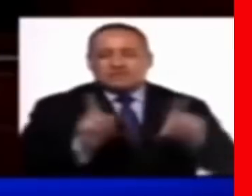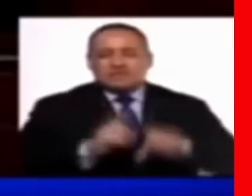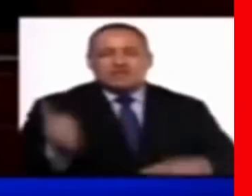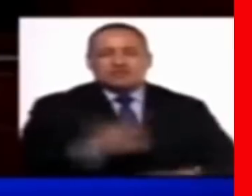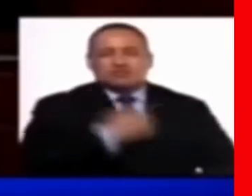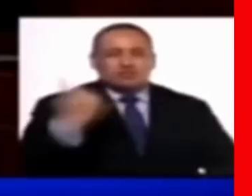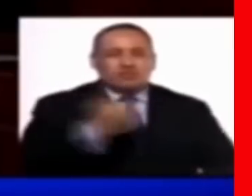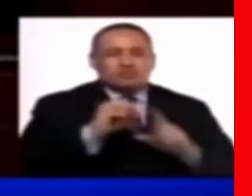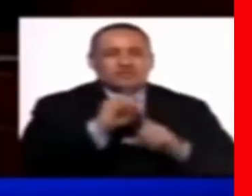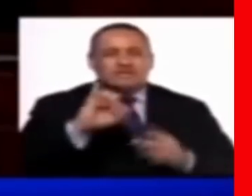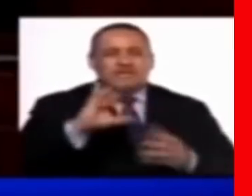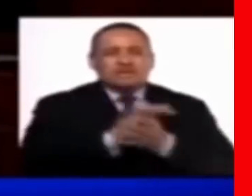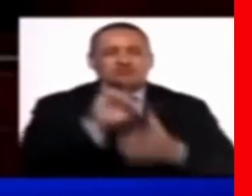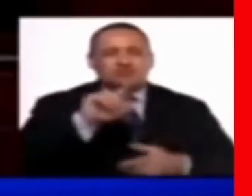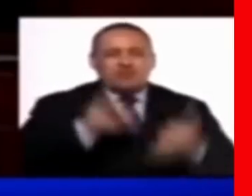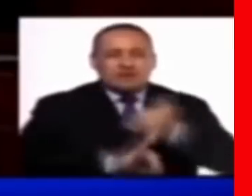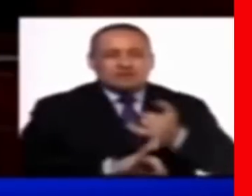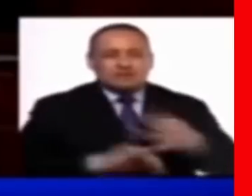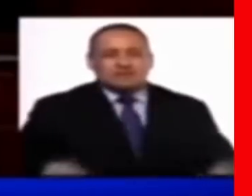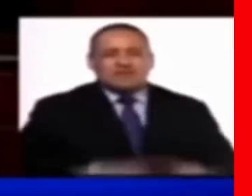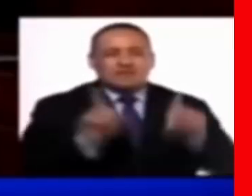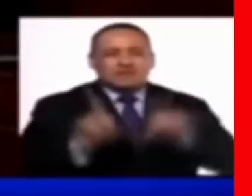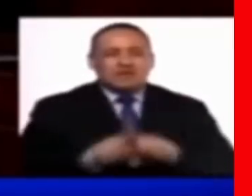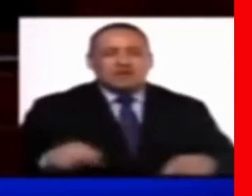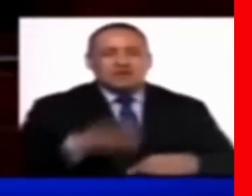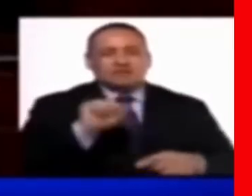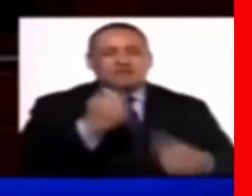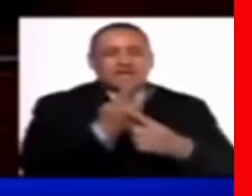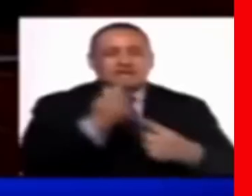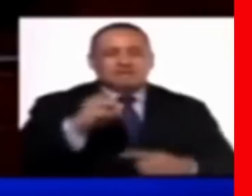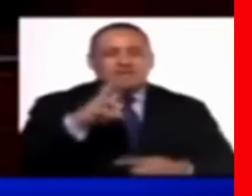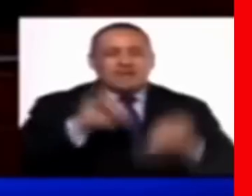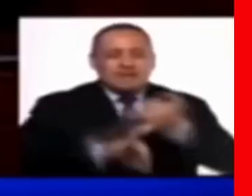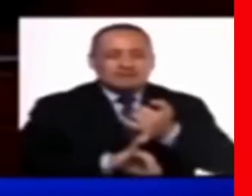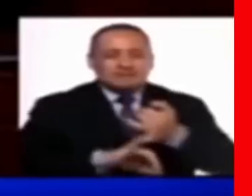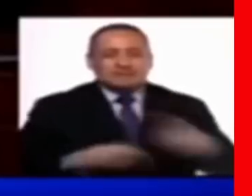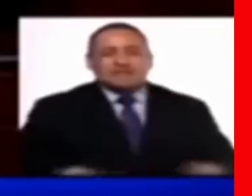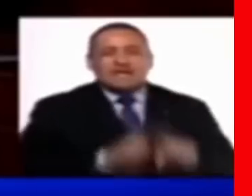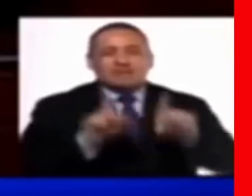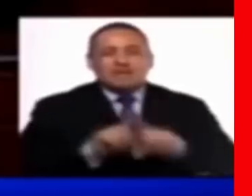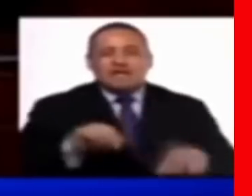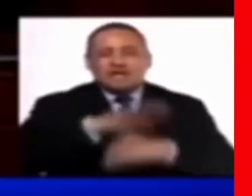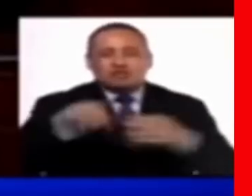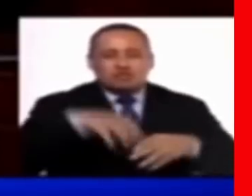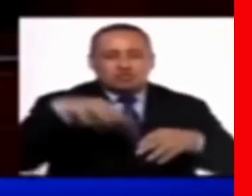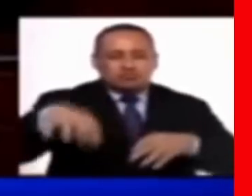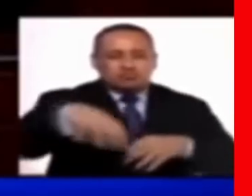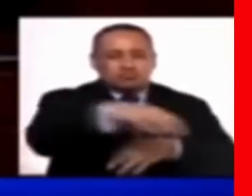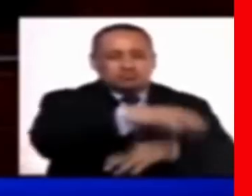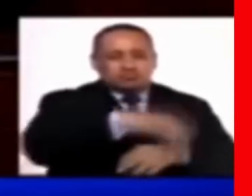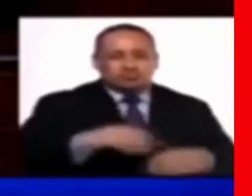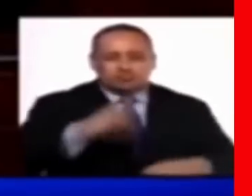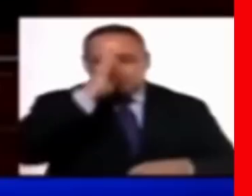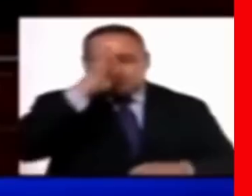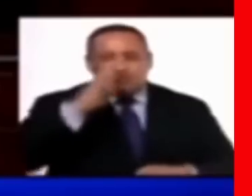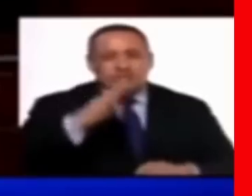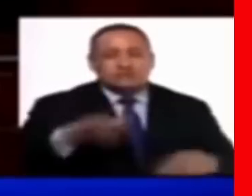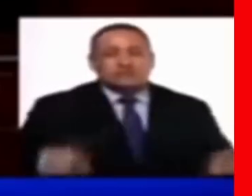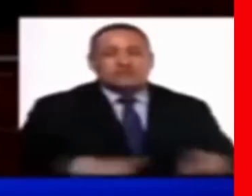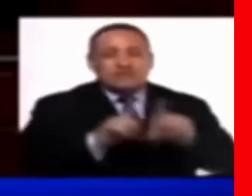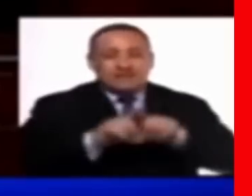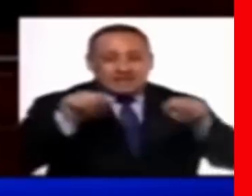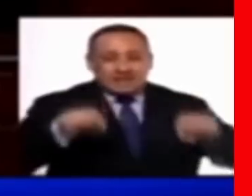los quechuas, a todos los aymaras, a todos los pueblos originarios.